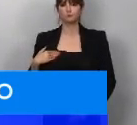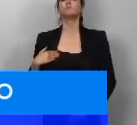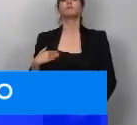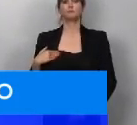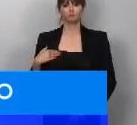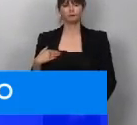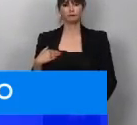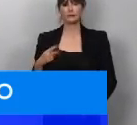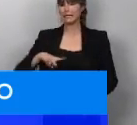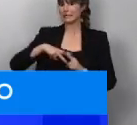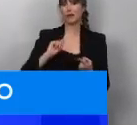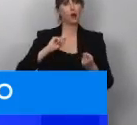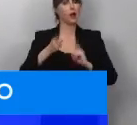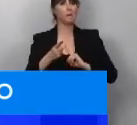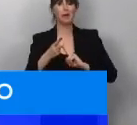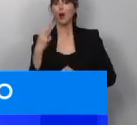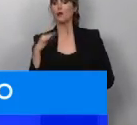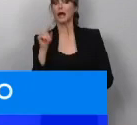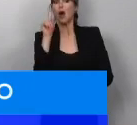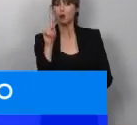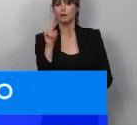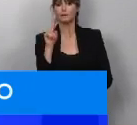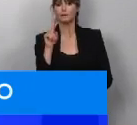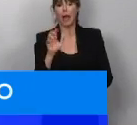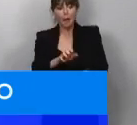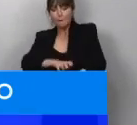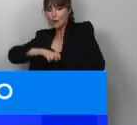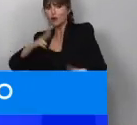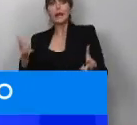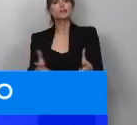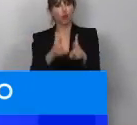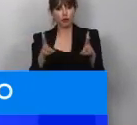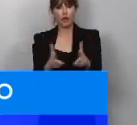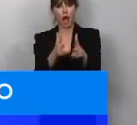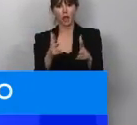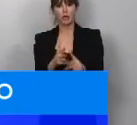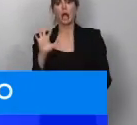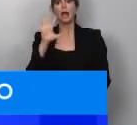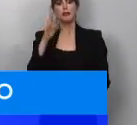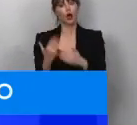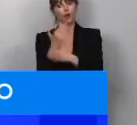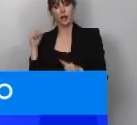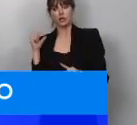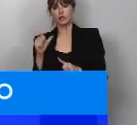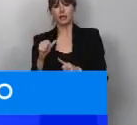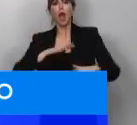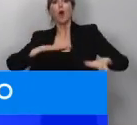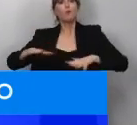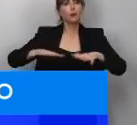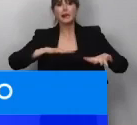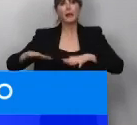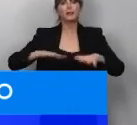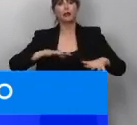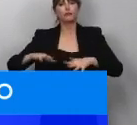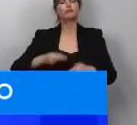manera de revertir esta situación que la mayoría social como ha hecho estos 5 días se movilice en una apuesta